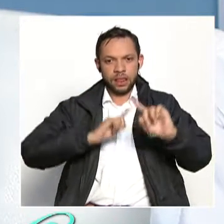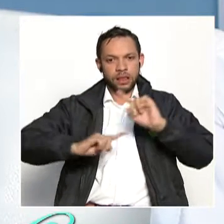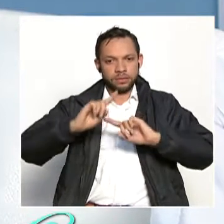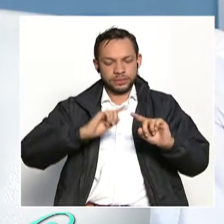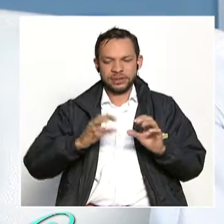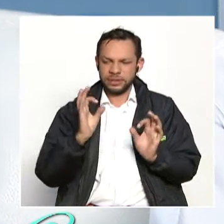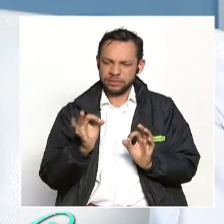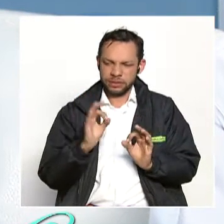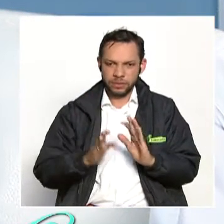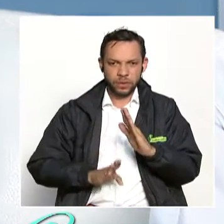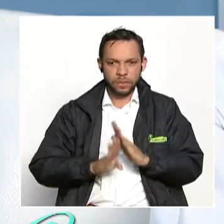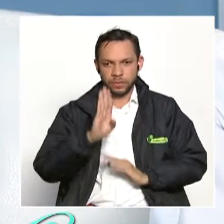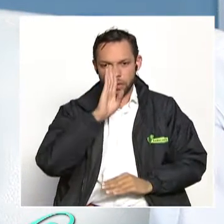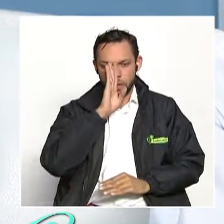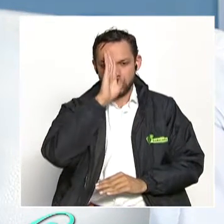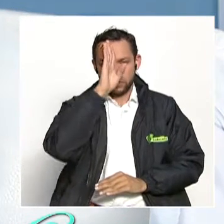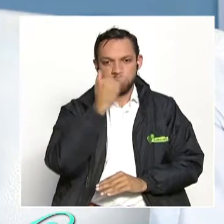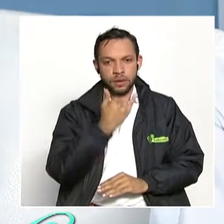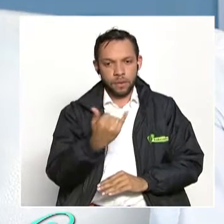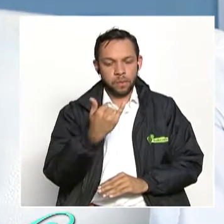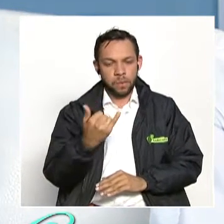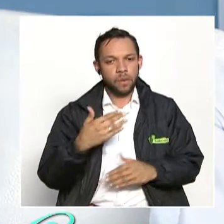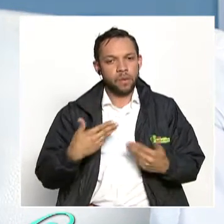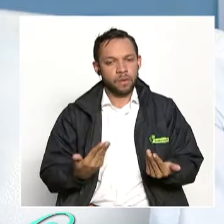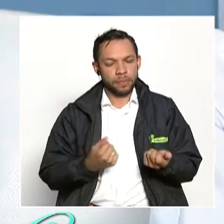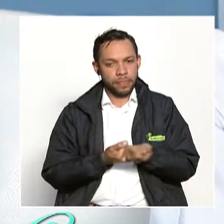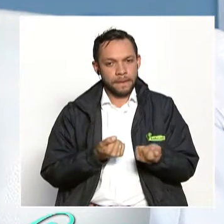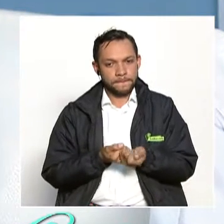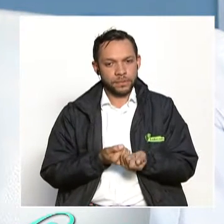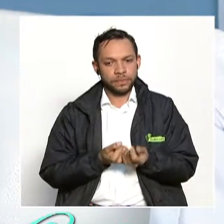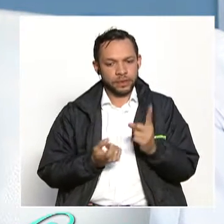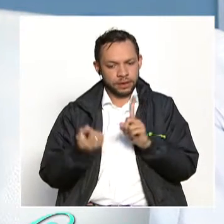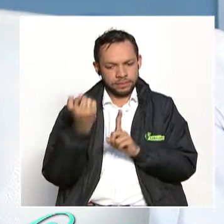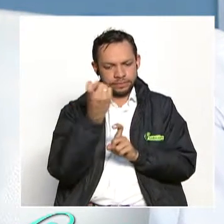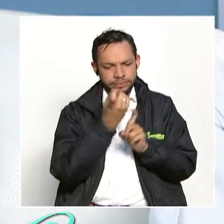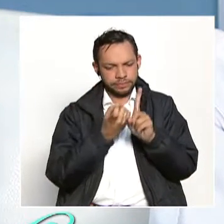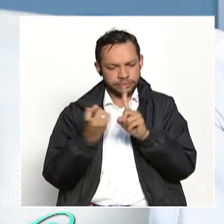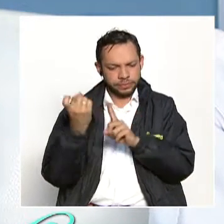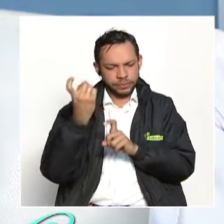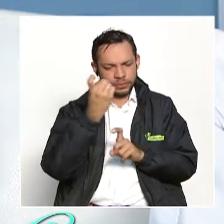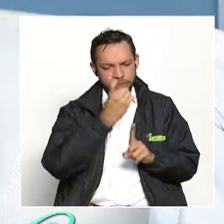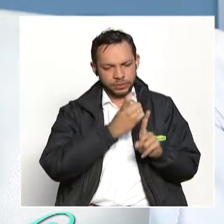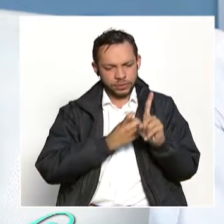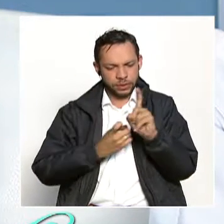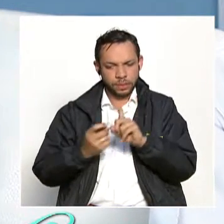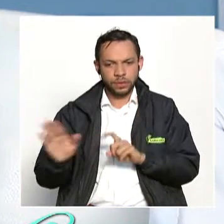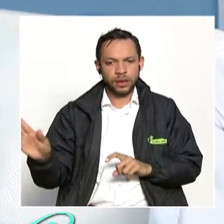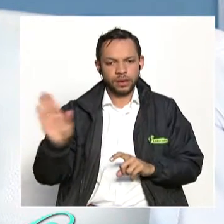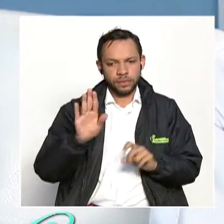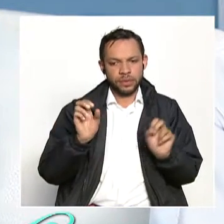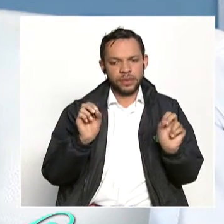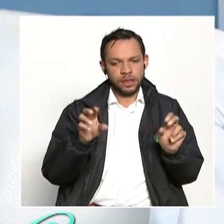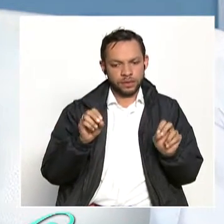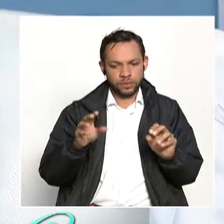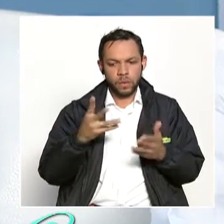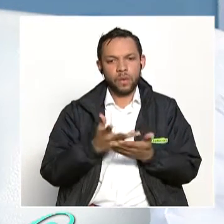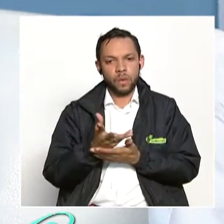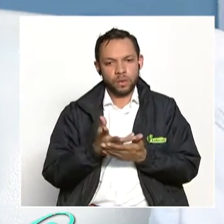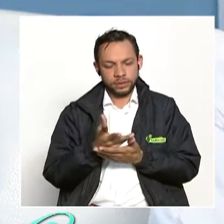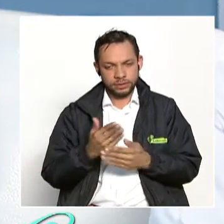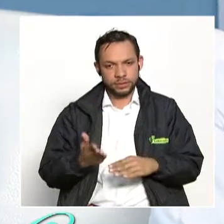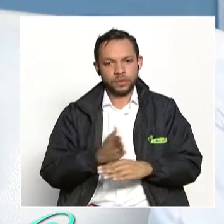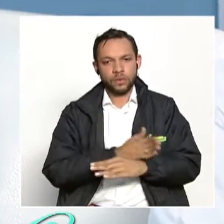de costumbre, abriremos este espacio con ese momento de reflexión que es nuestra píldora de optimismo y